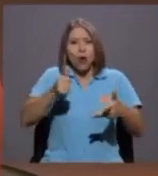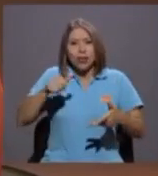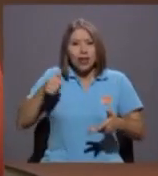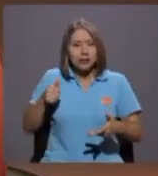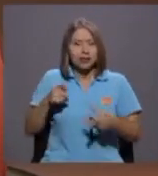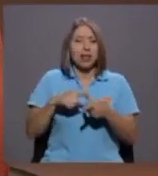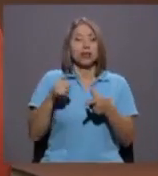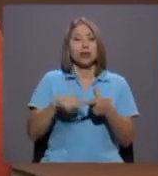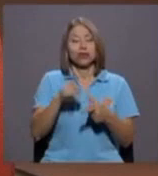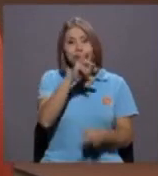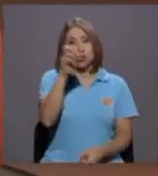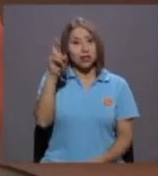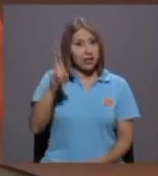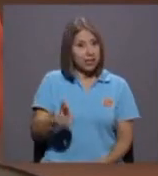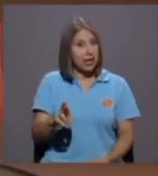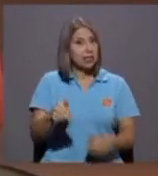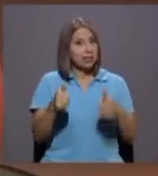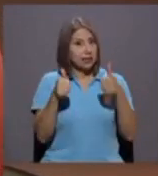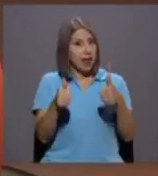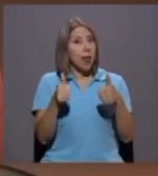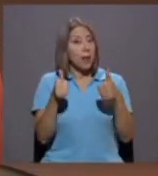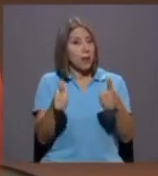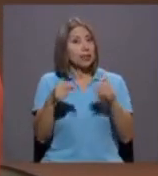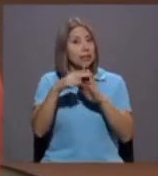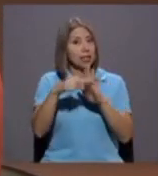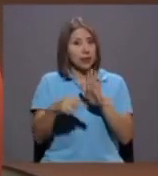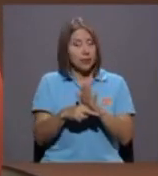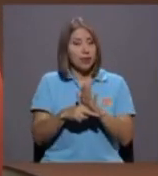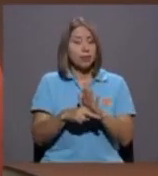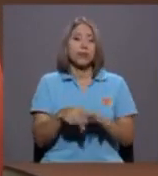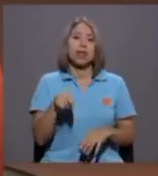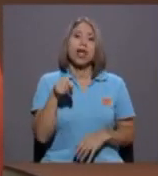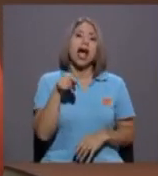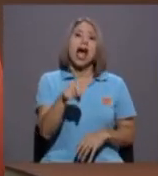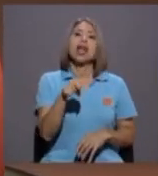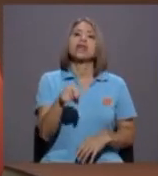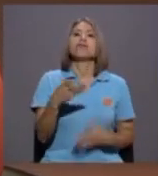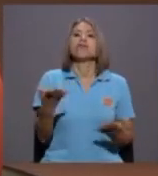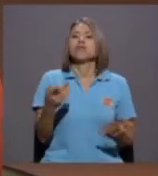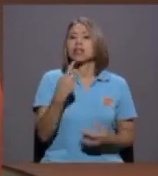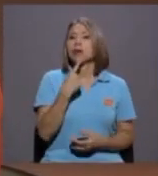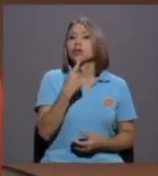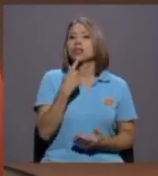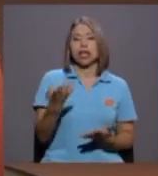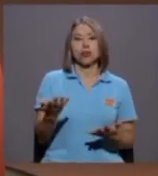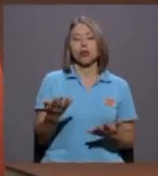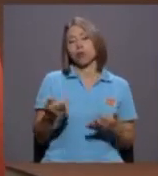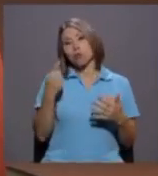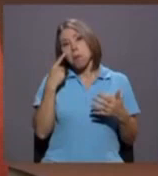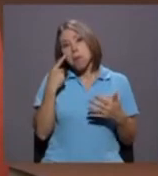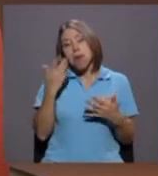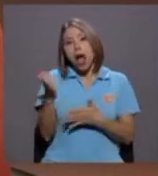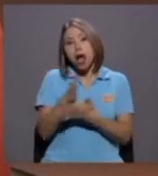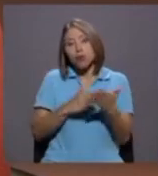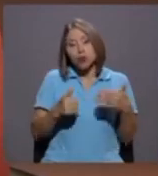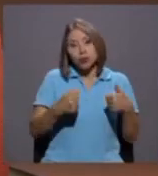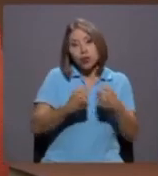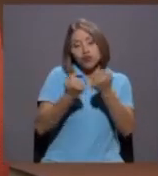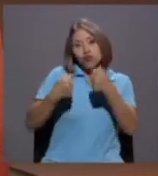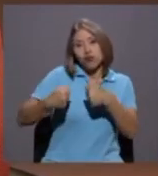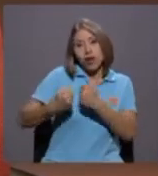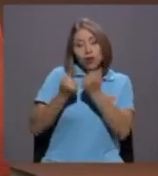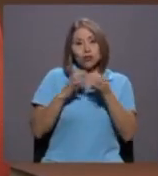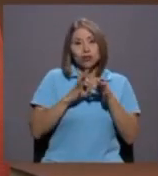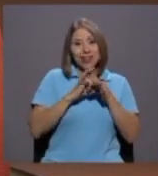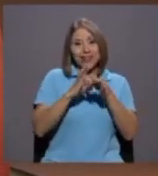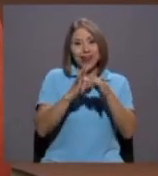Rica, digamos, sale bastante bien, y ahí lo que estamos diciendo, bueno, algunos de los retos tienen relación